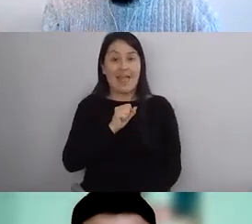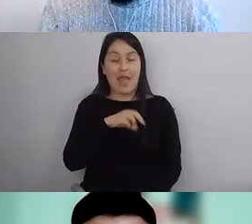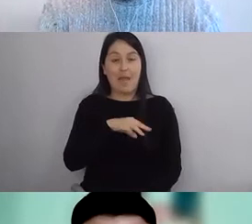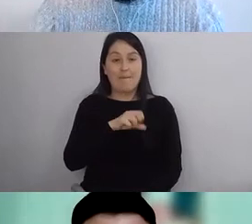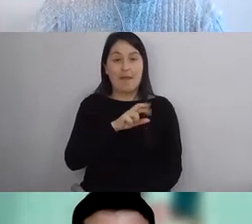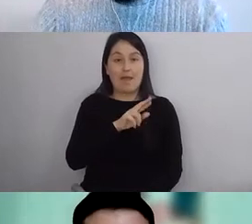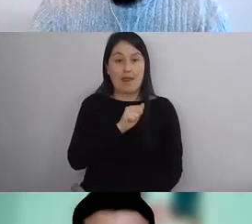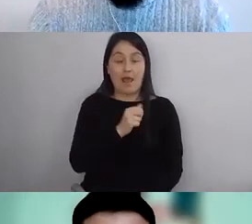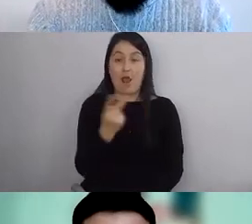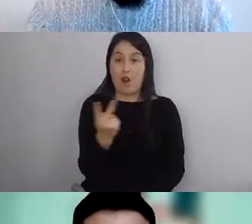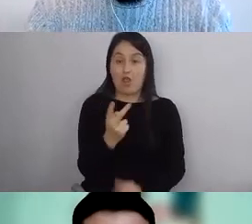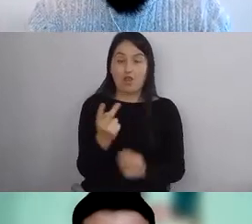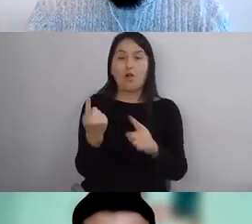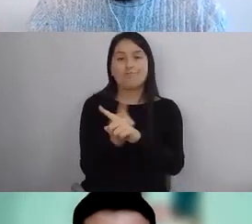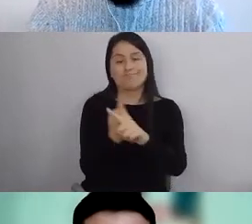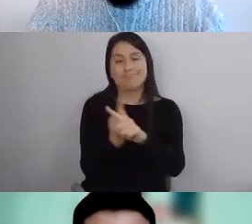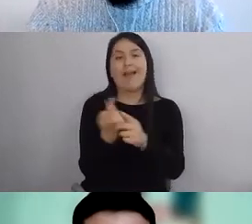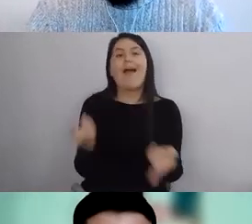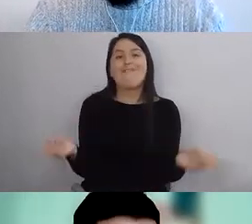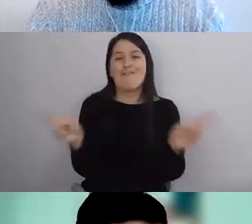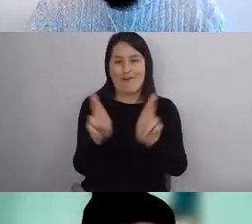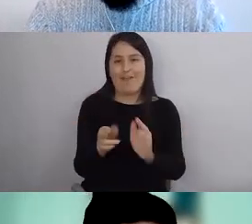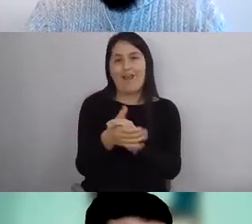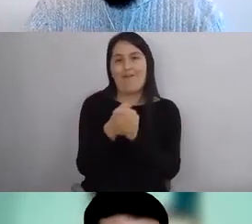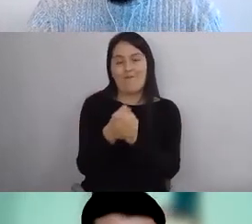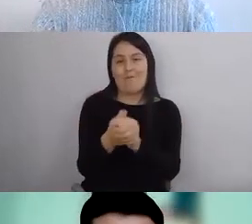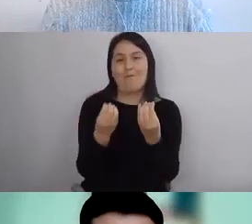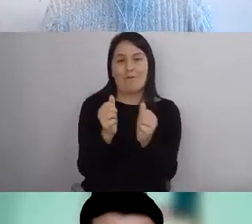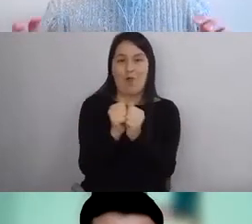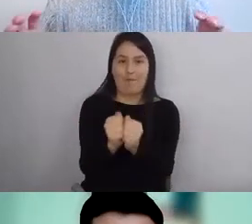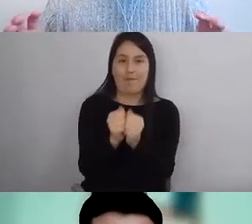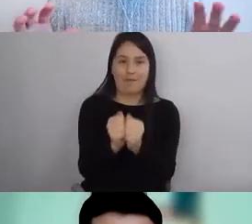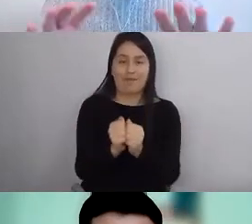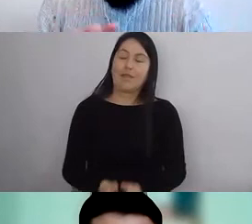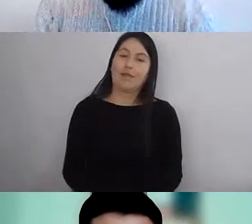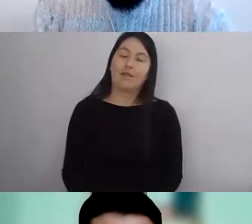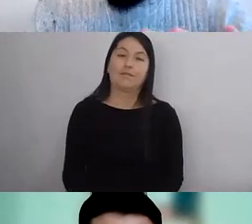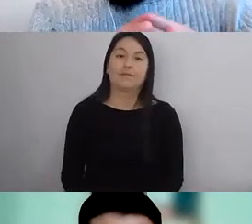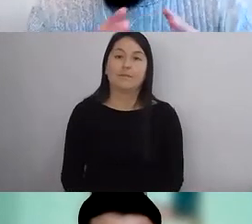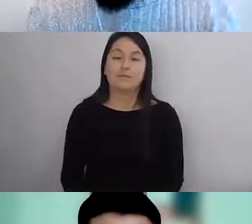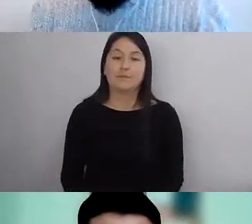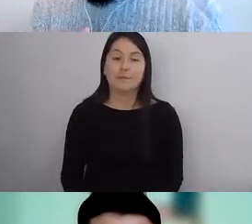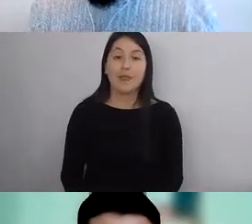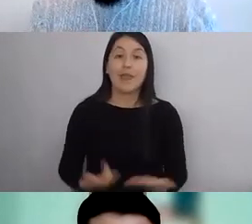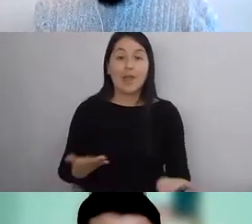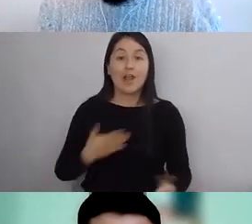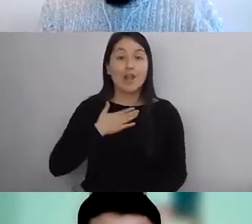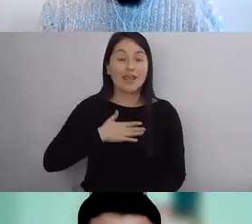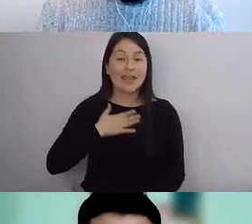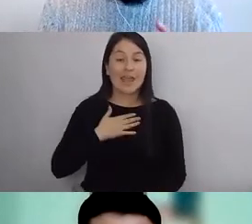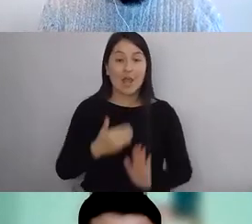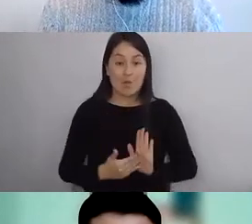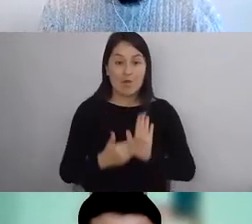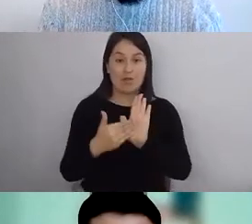Patricio hablaron y volvieron a ser buenos compañeros. ¿Ya? Entonces, lo que les quiero mostrar con este